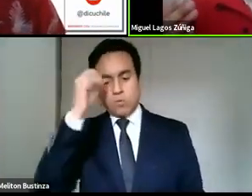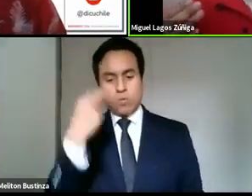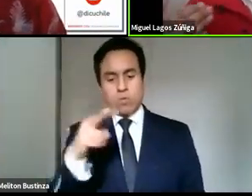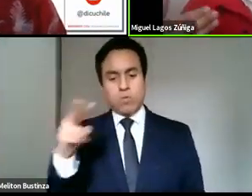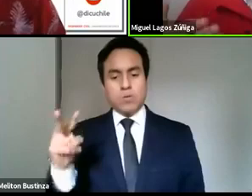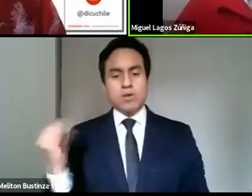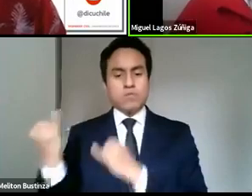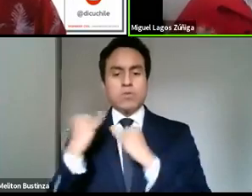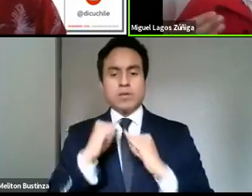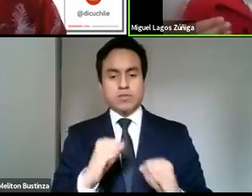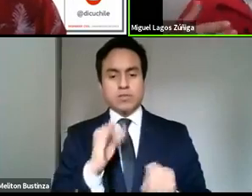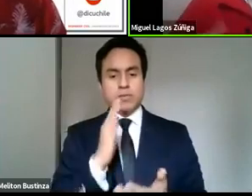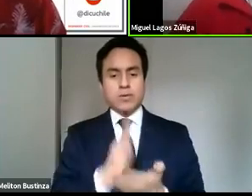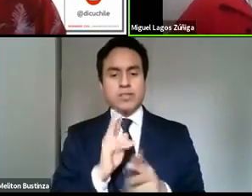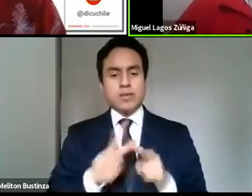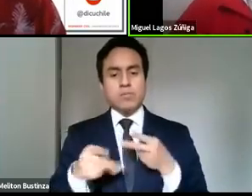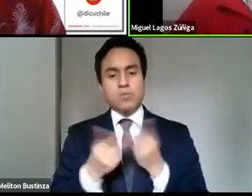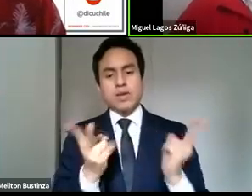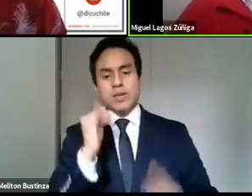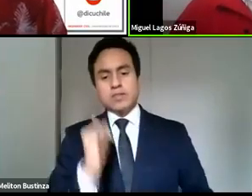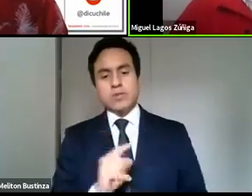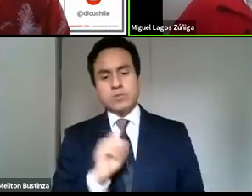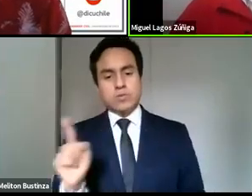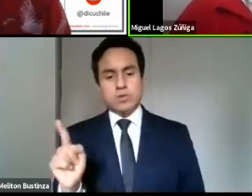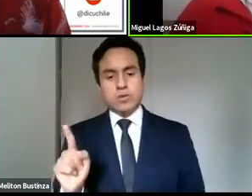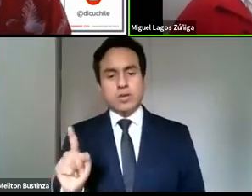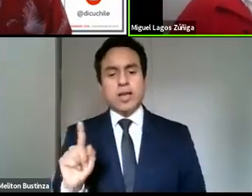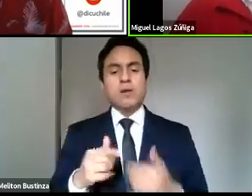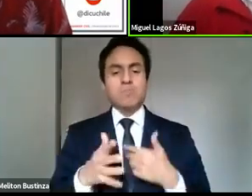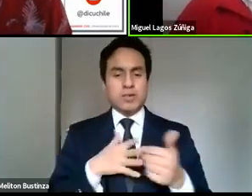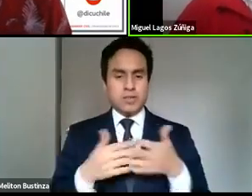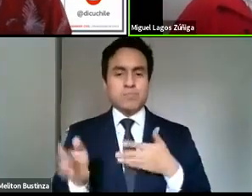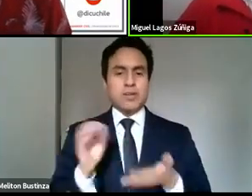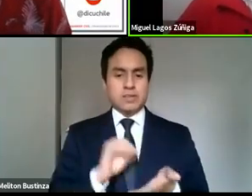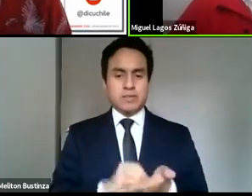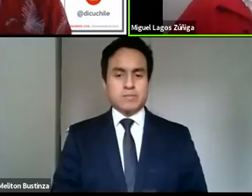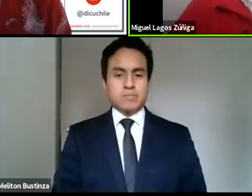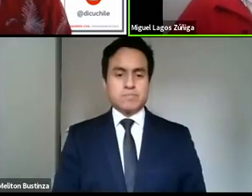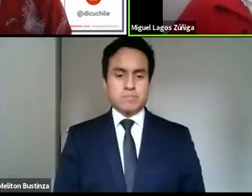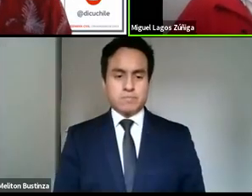esta información deberíamos hacerla pública o no, sino que es algo más transparente.